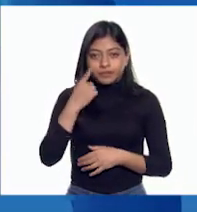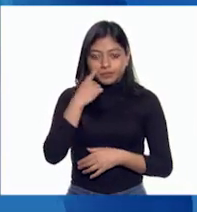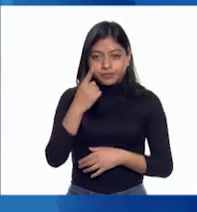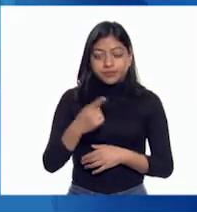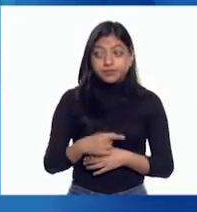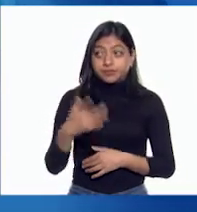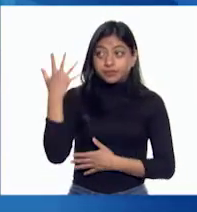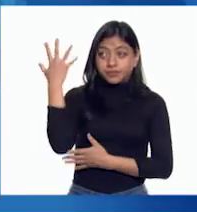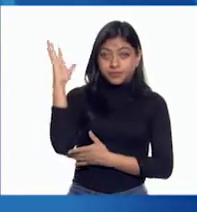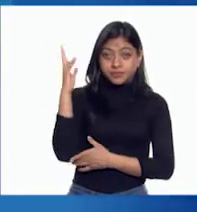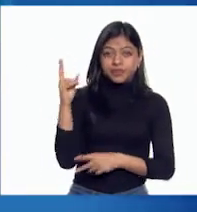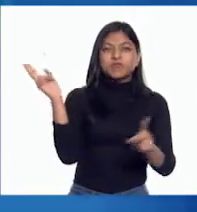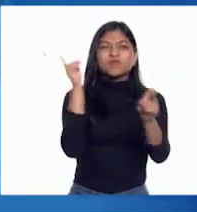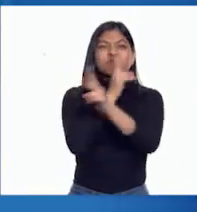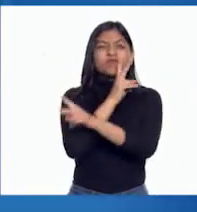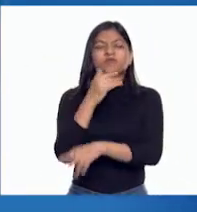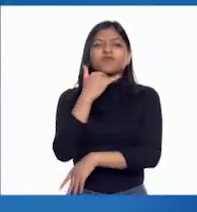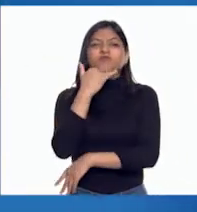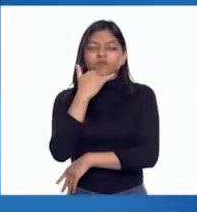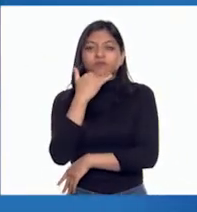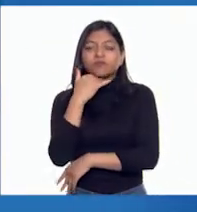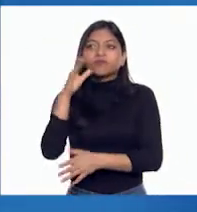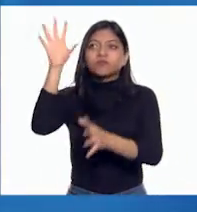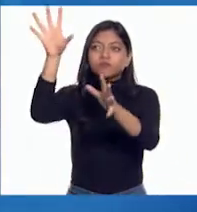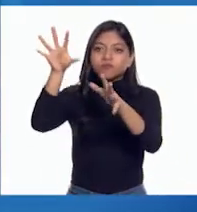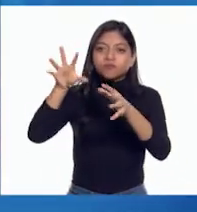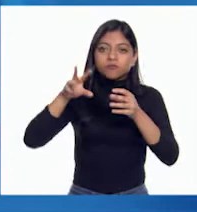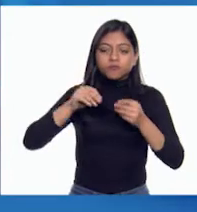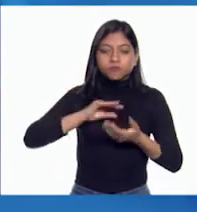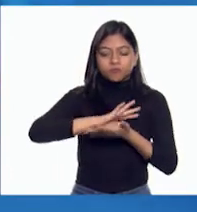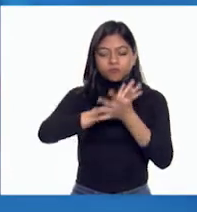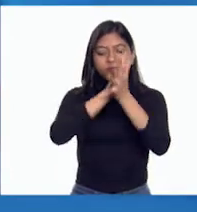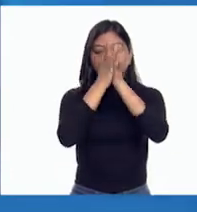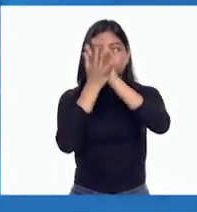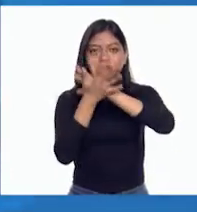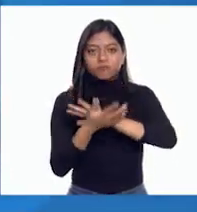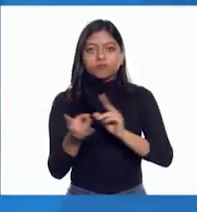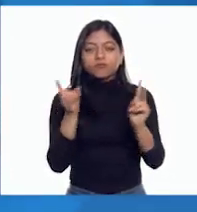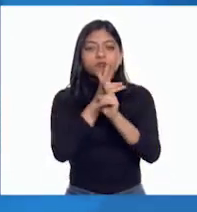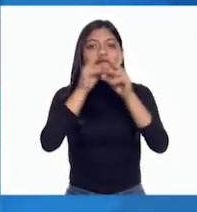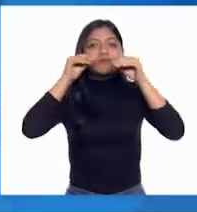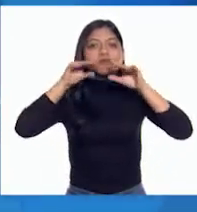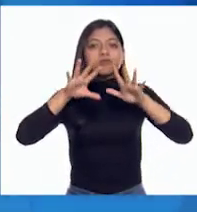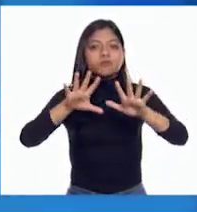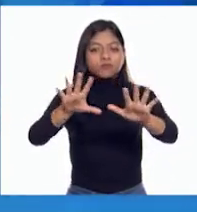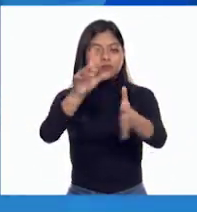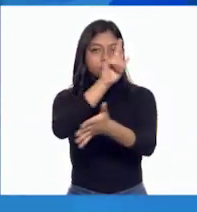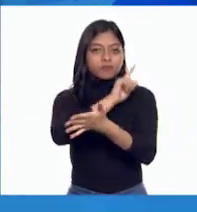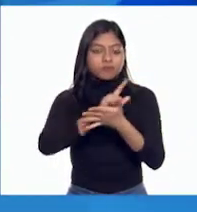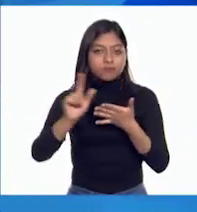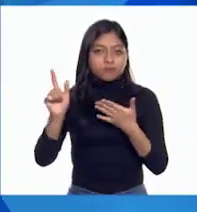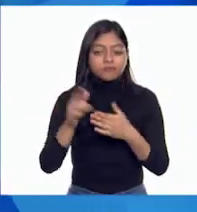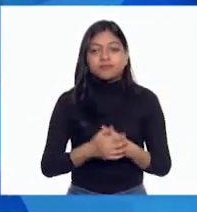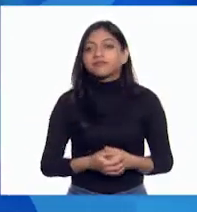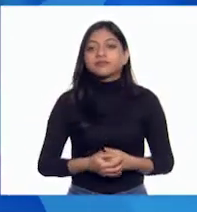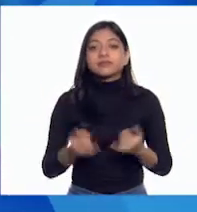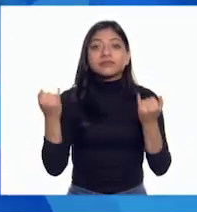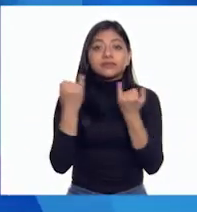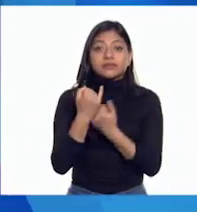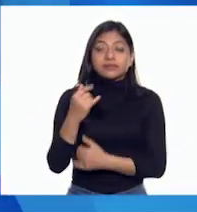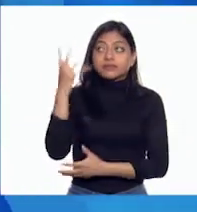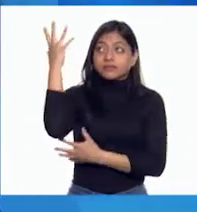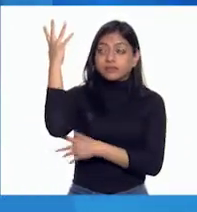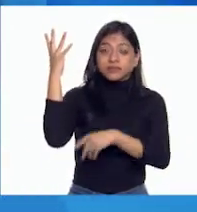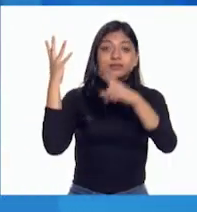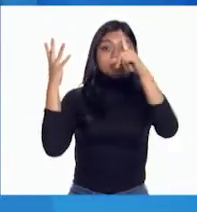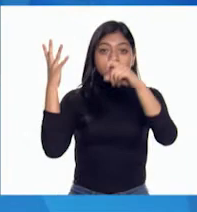Absorbemos el dióxido de carbono de la atmósfera y lo convertimos en oxígeno. También ayudamos a captar el agua de lluvia